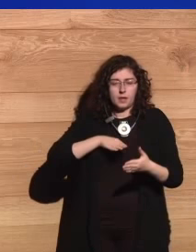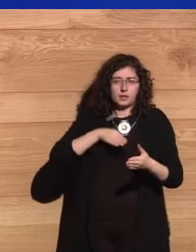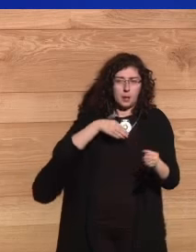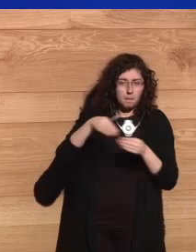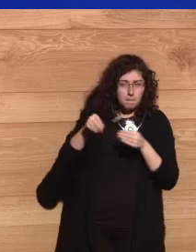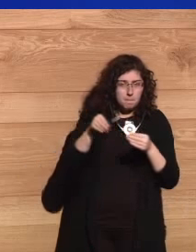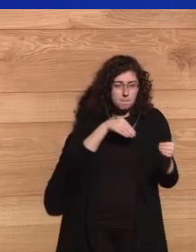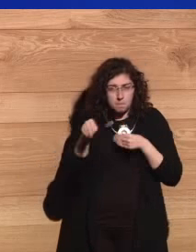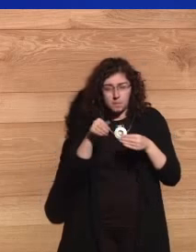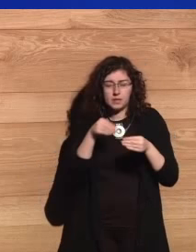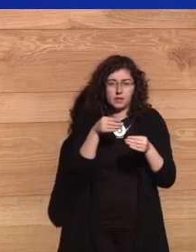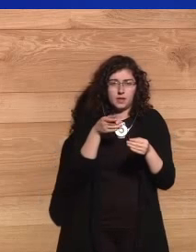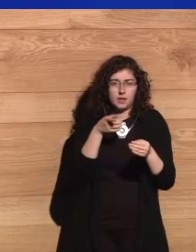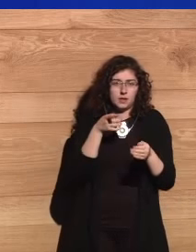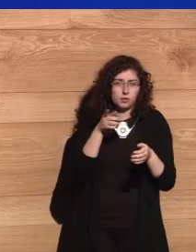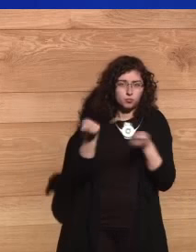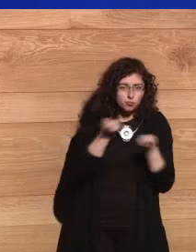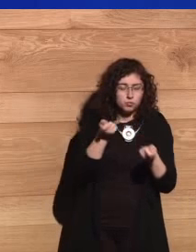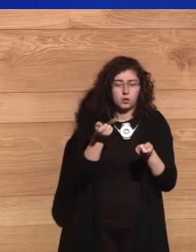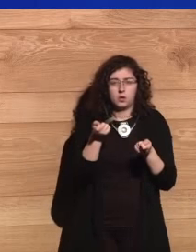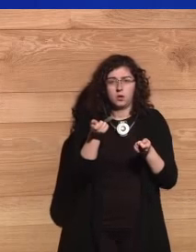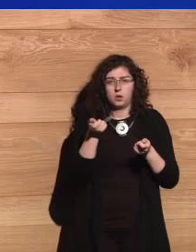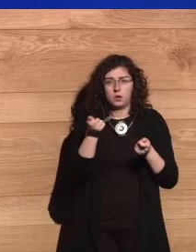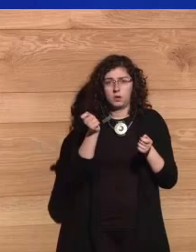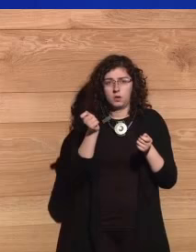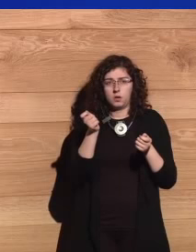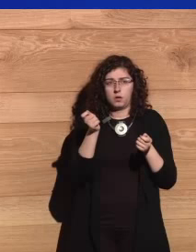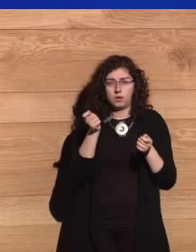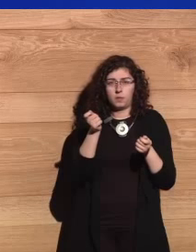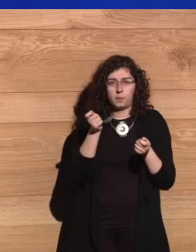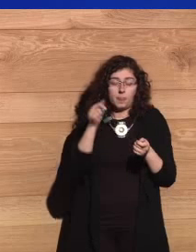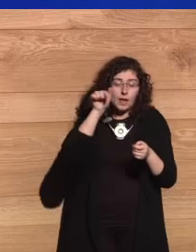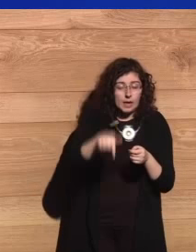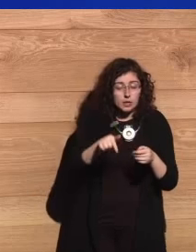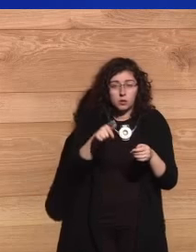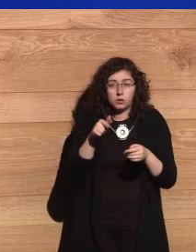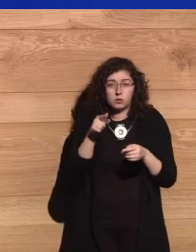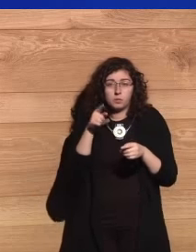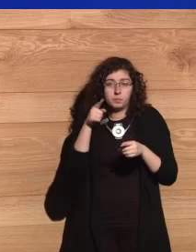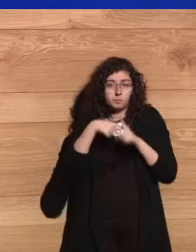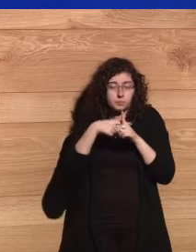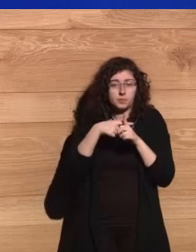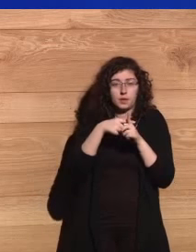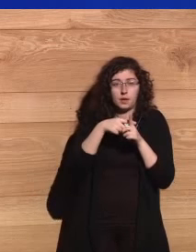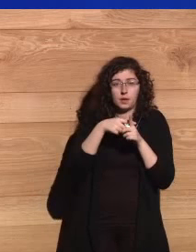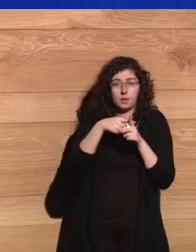los materiales a escala de, en este caso,